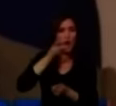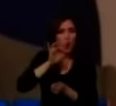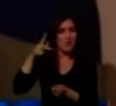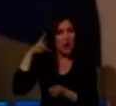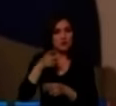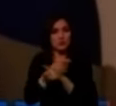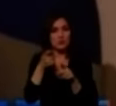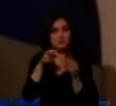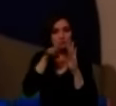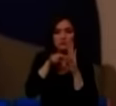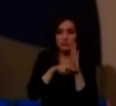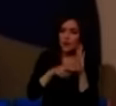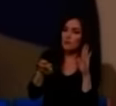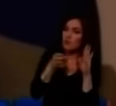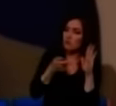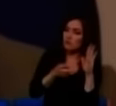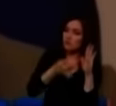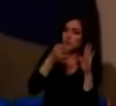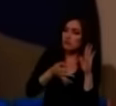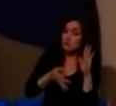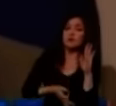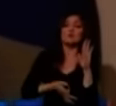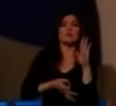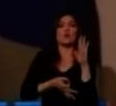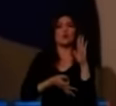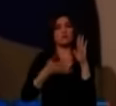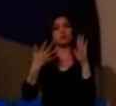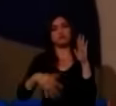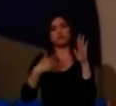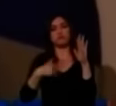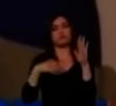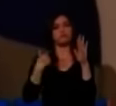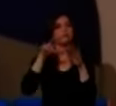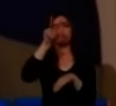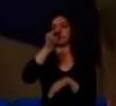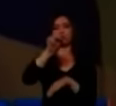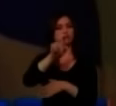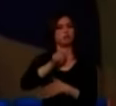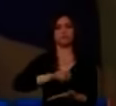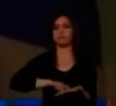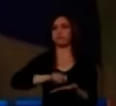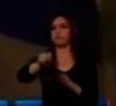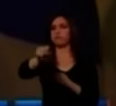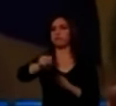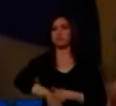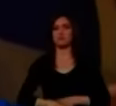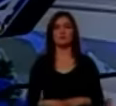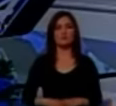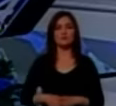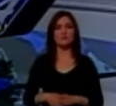con los requisitos que hemos establecido, es una minería que no la vamos a soportar.